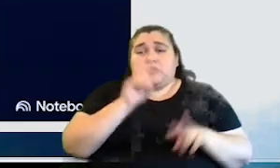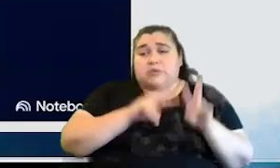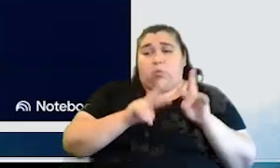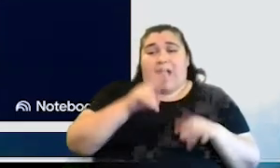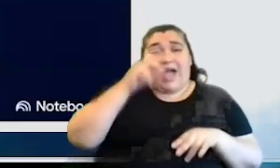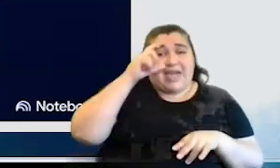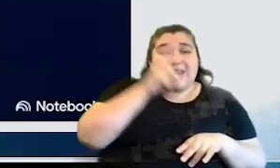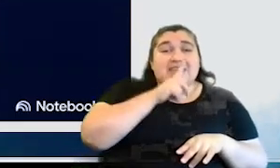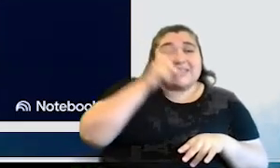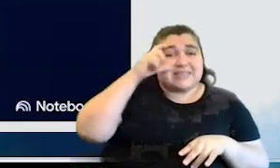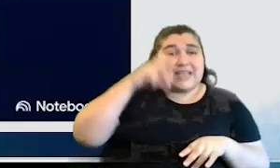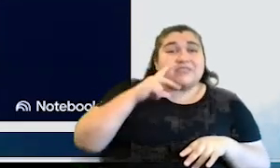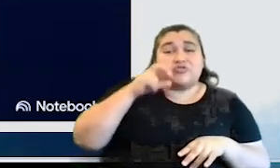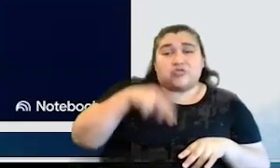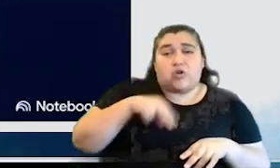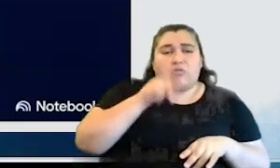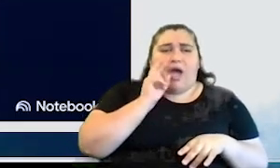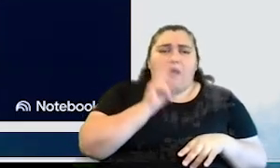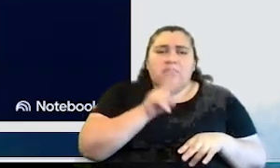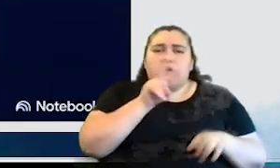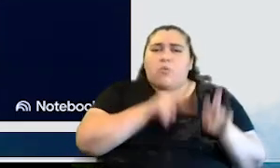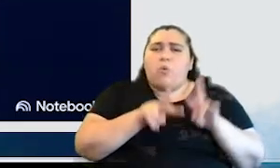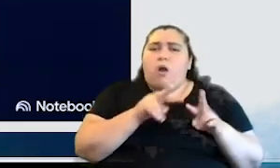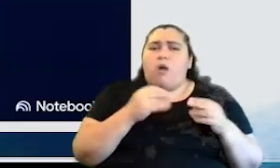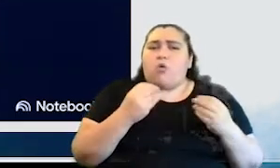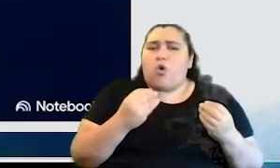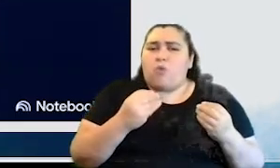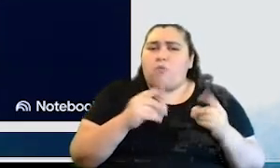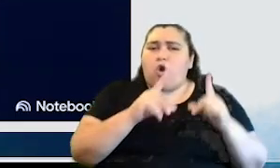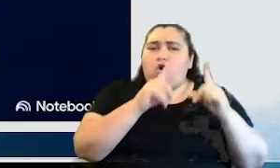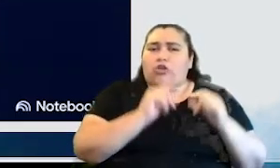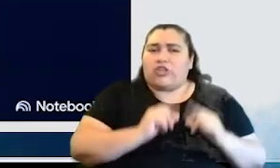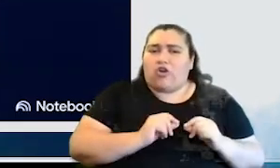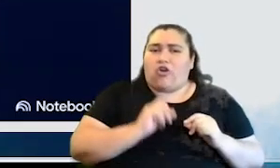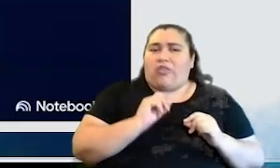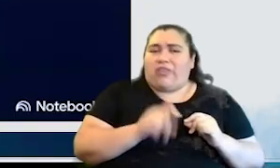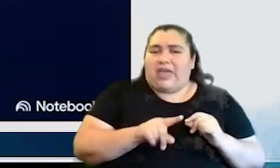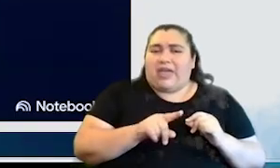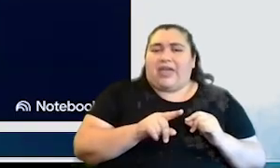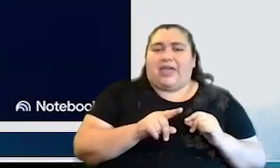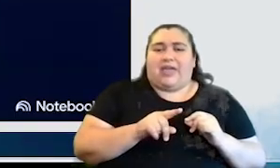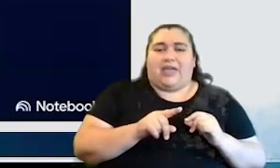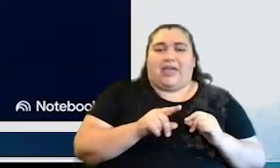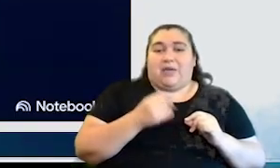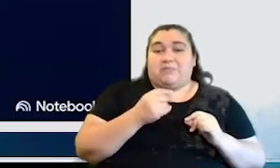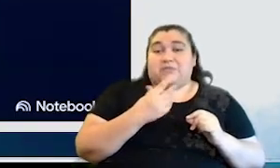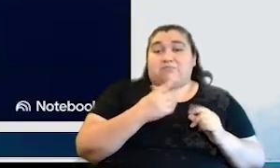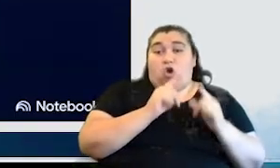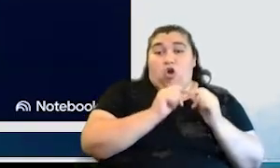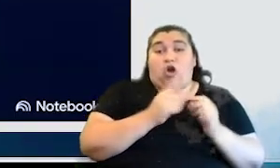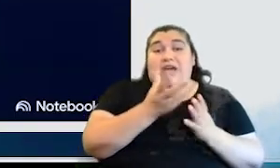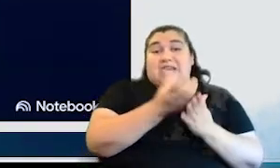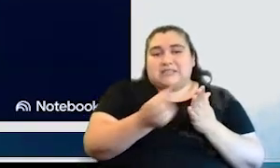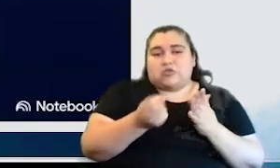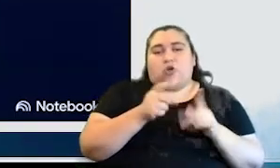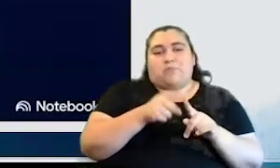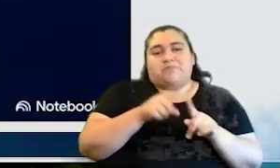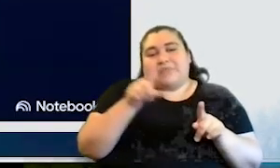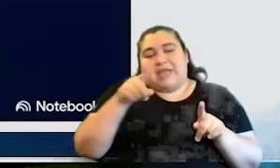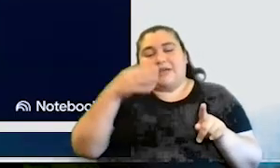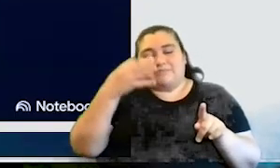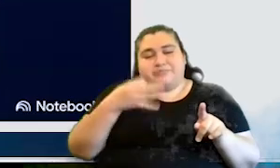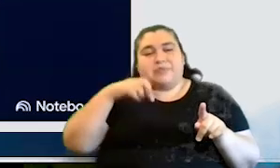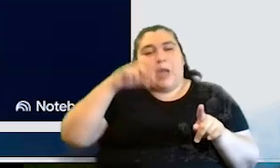pueden seguir el esquema anterior, buscar el código de las retenciones, de las percepciones en este